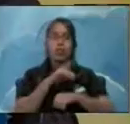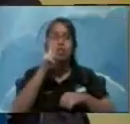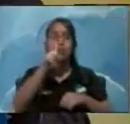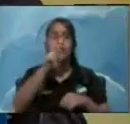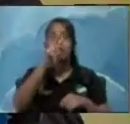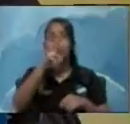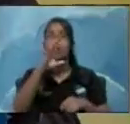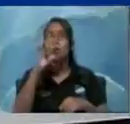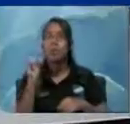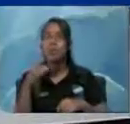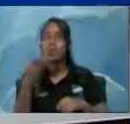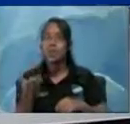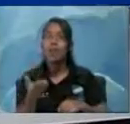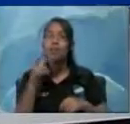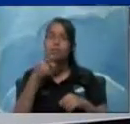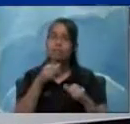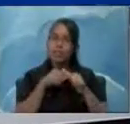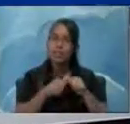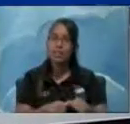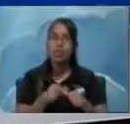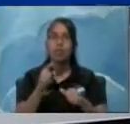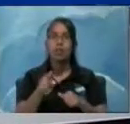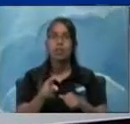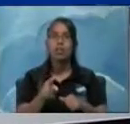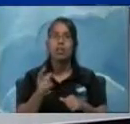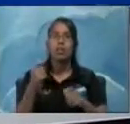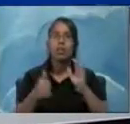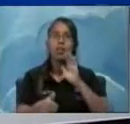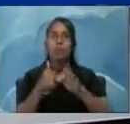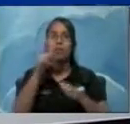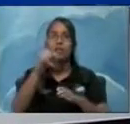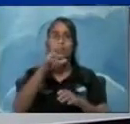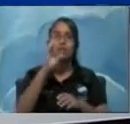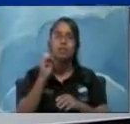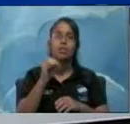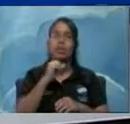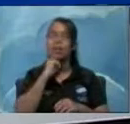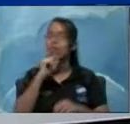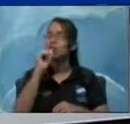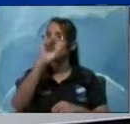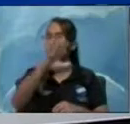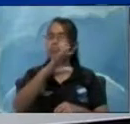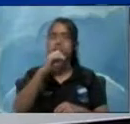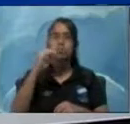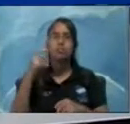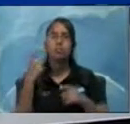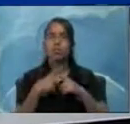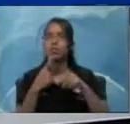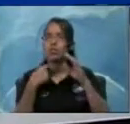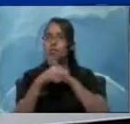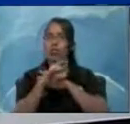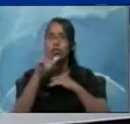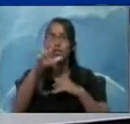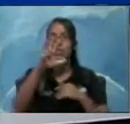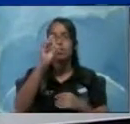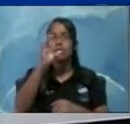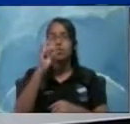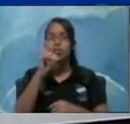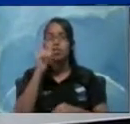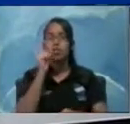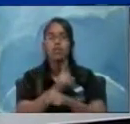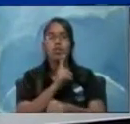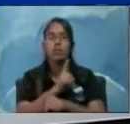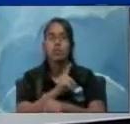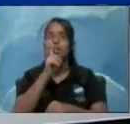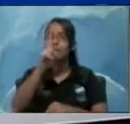quedaron allí habían más de 120 eran como 500 pero se fueron 380 y solamente